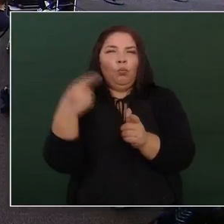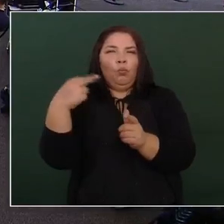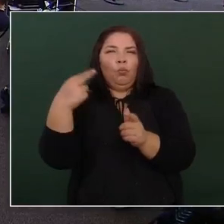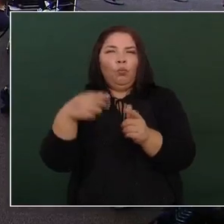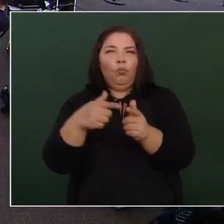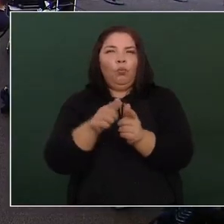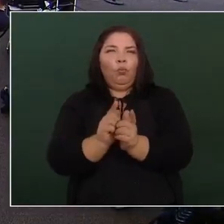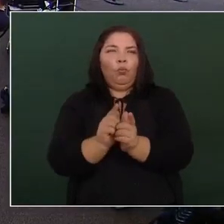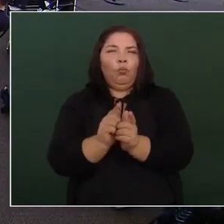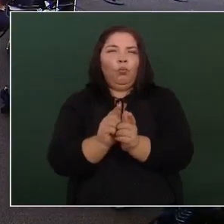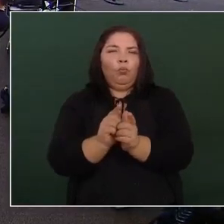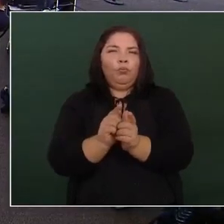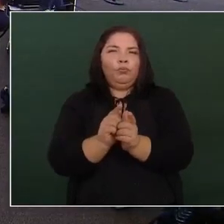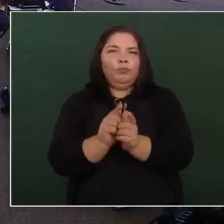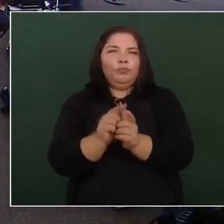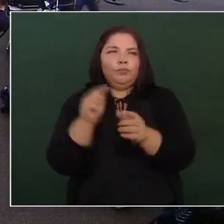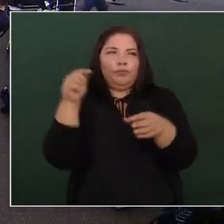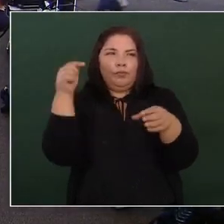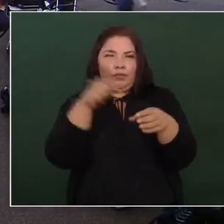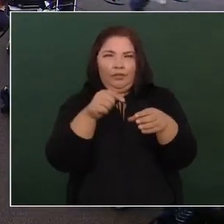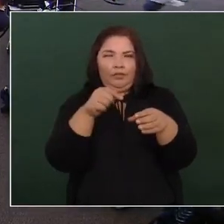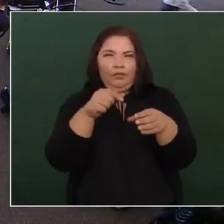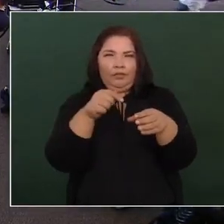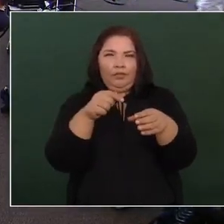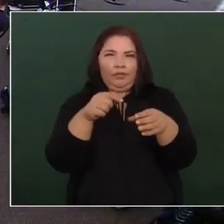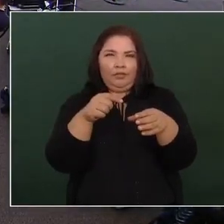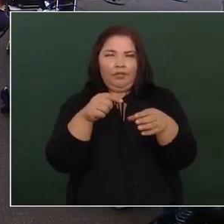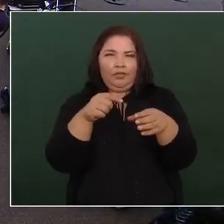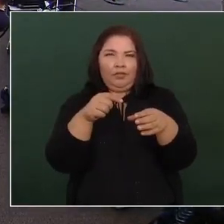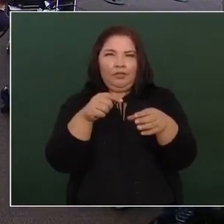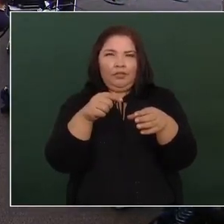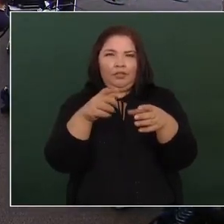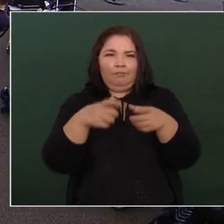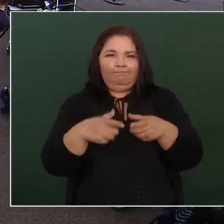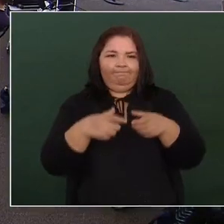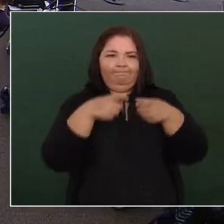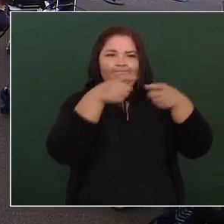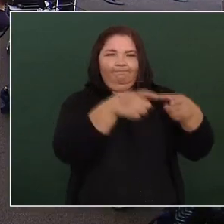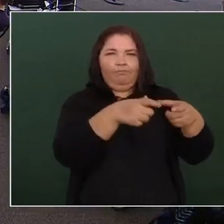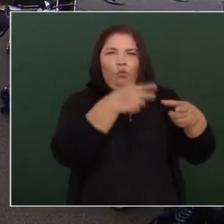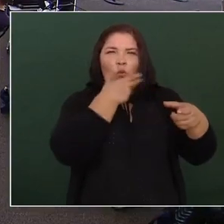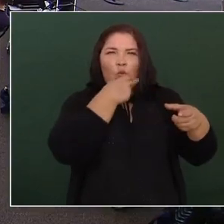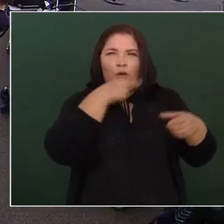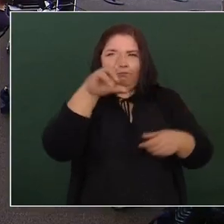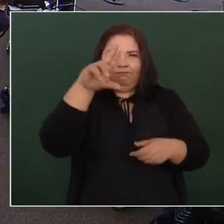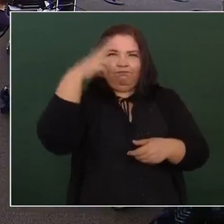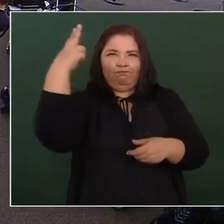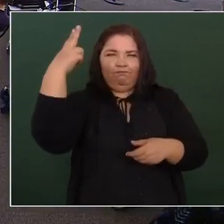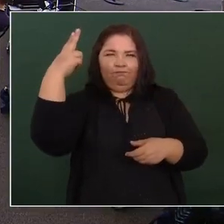El Pulitzer. Se lo dan a este fotógrafo.